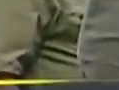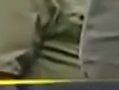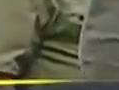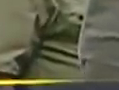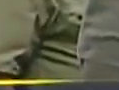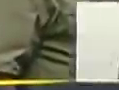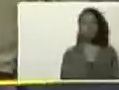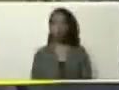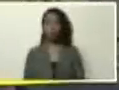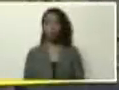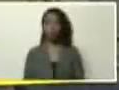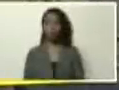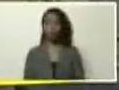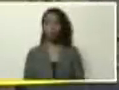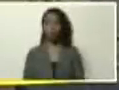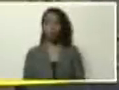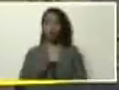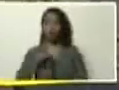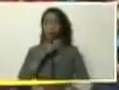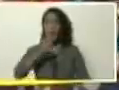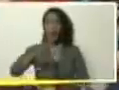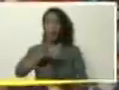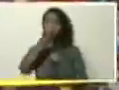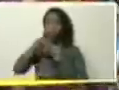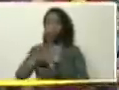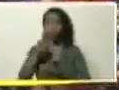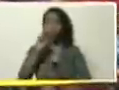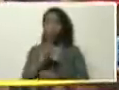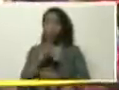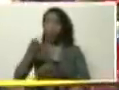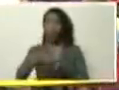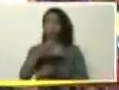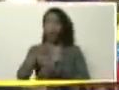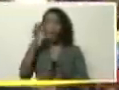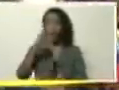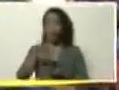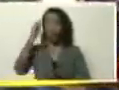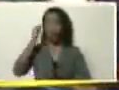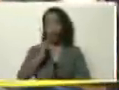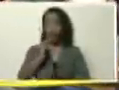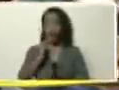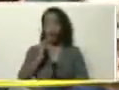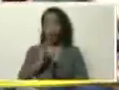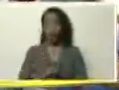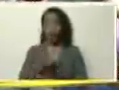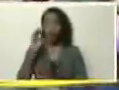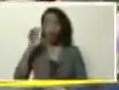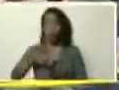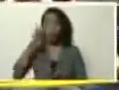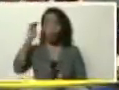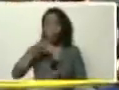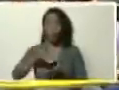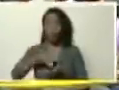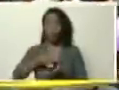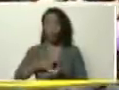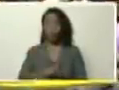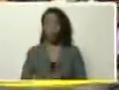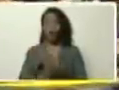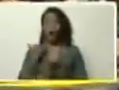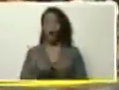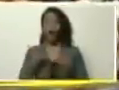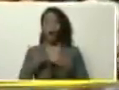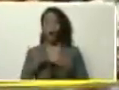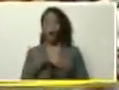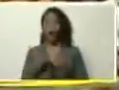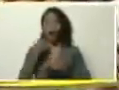las gloriosas notas de nuestro himno nacional y del himno del Estado Bolivariano de Miranda. De inmediato se va a